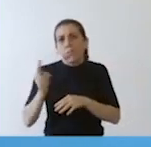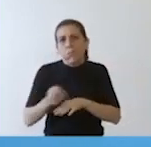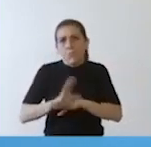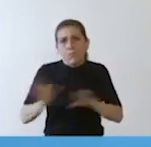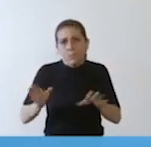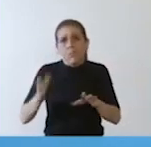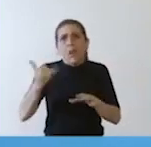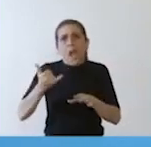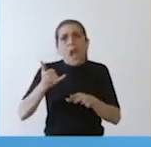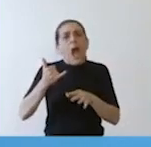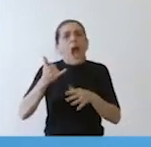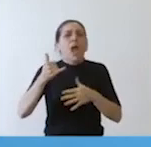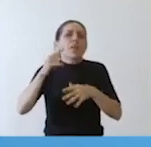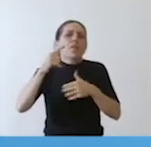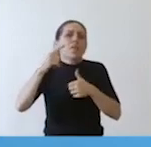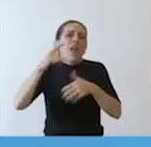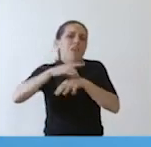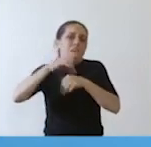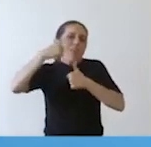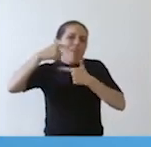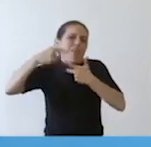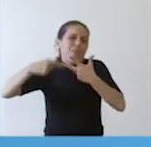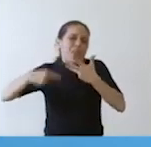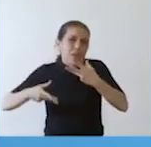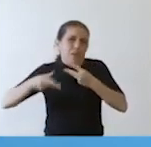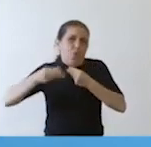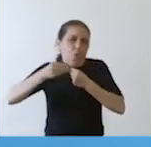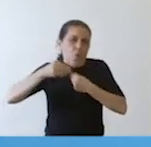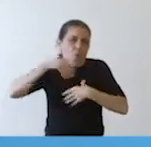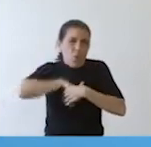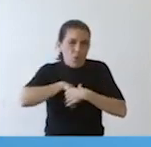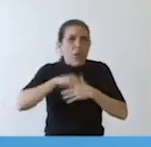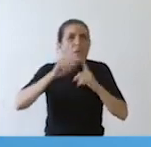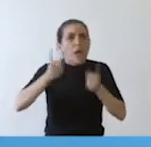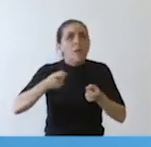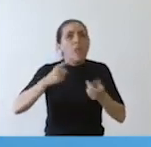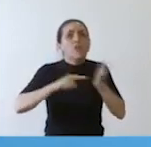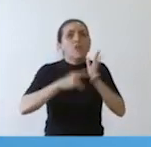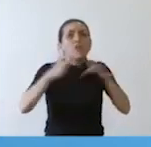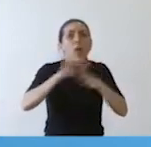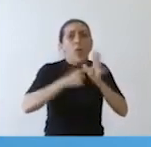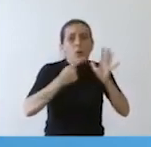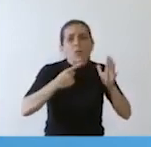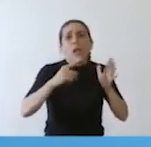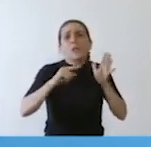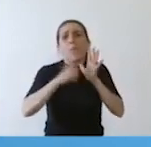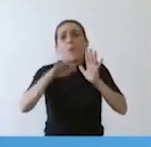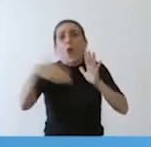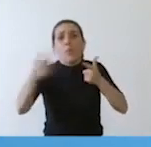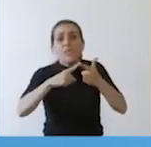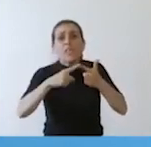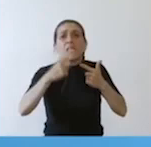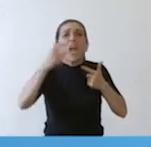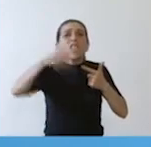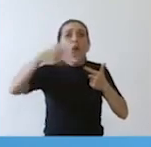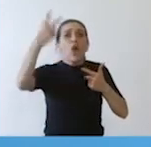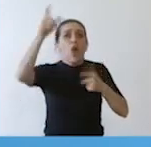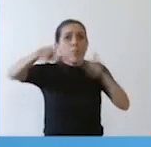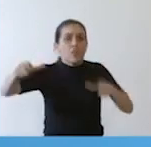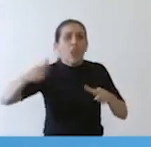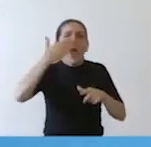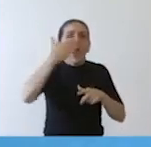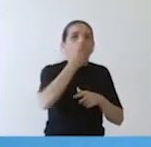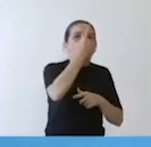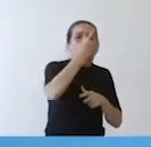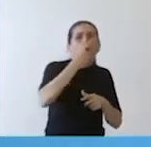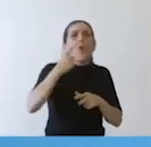múltiples comorbilidades. Hay casos en Ciudad de Buenos Aires, en Provincia de Buenos Aires, 2 en Chaco, 1 en Córdoba, 1 en San Luis y